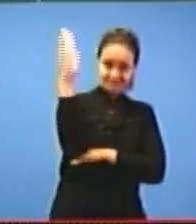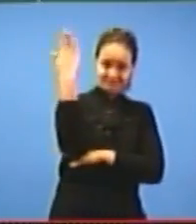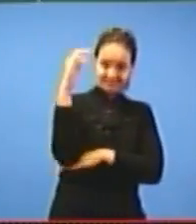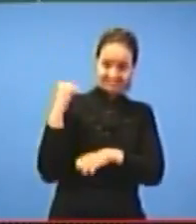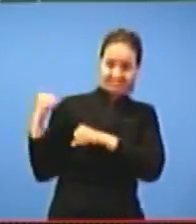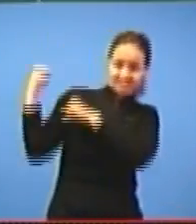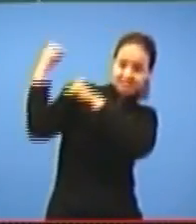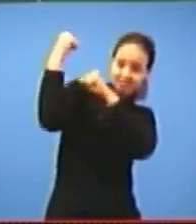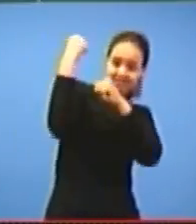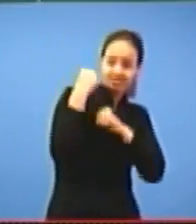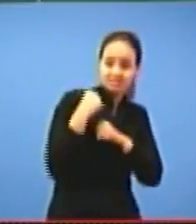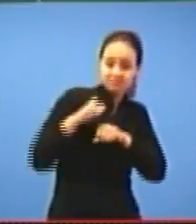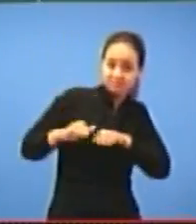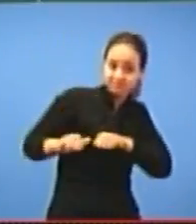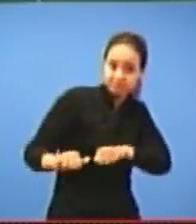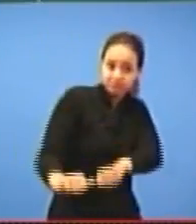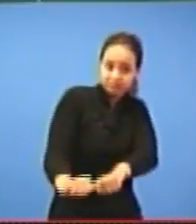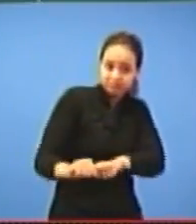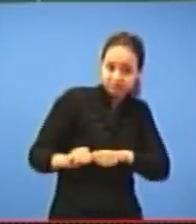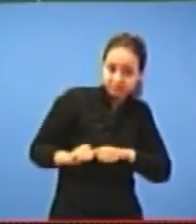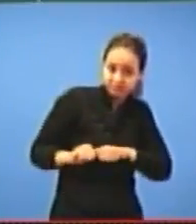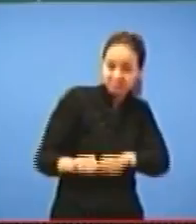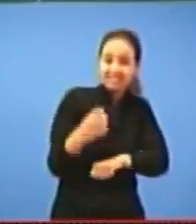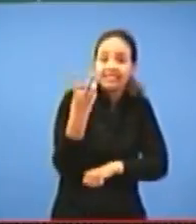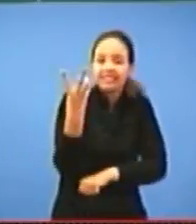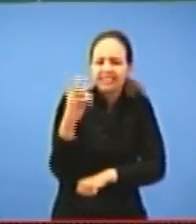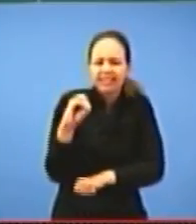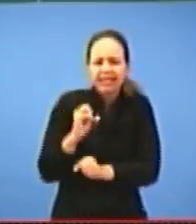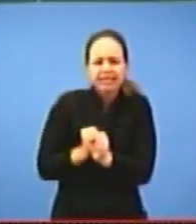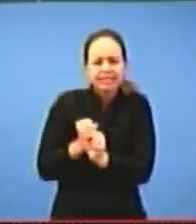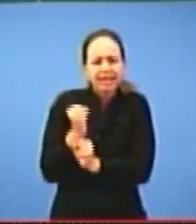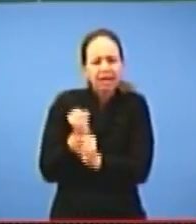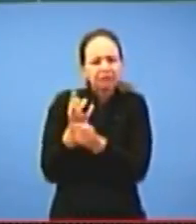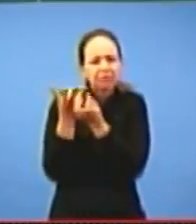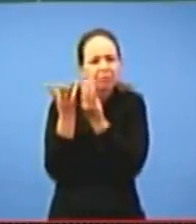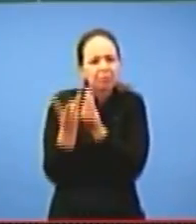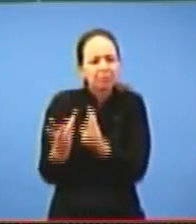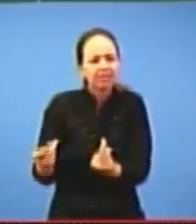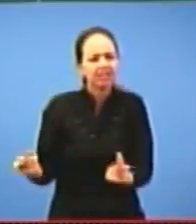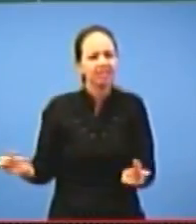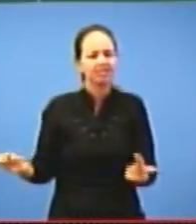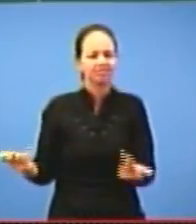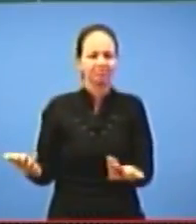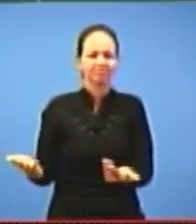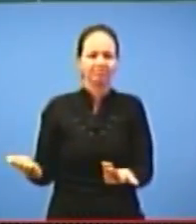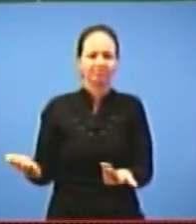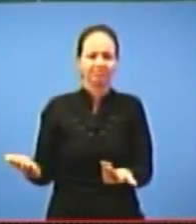lo que hacía, fue acabado. Él fue consumido.